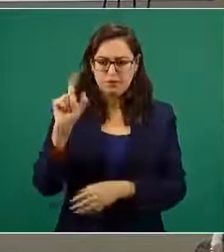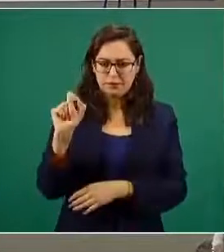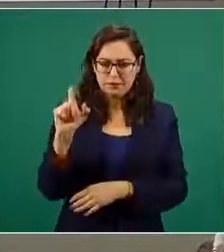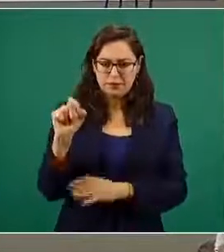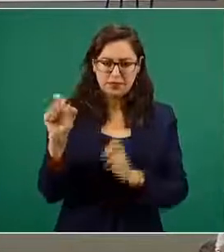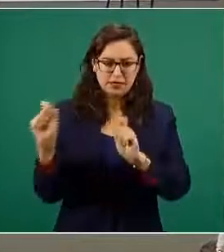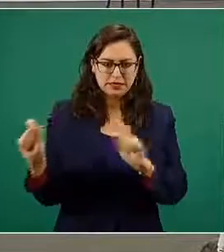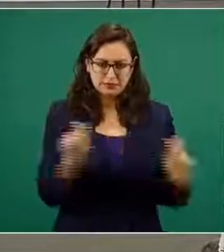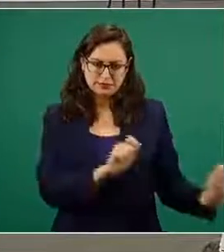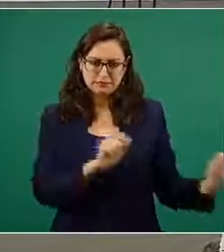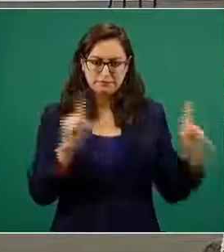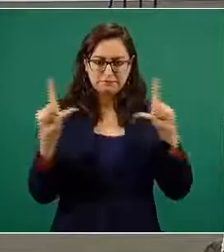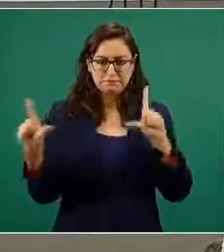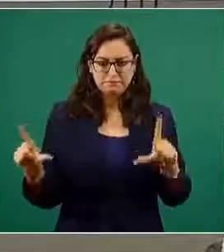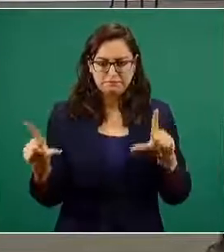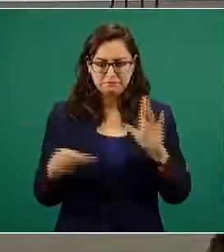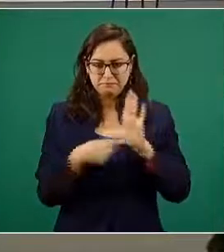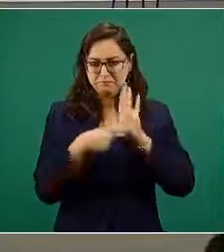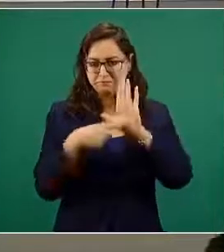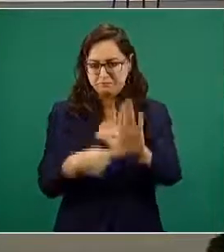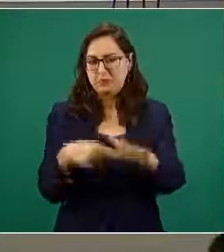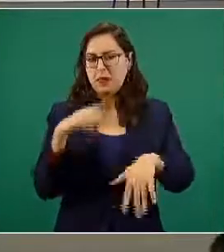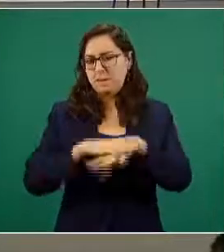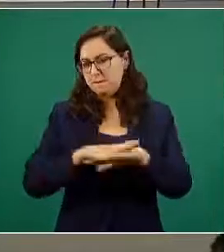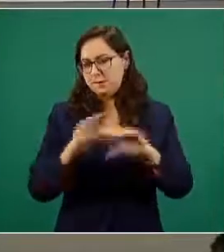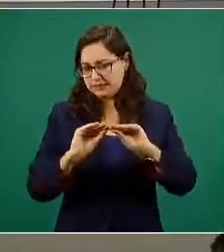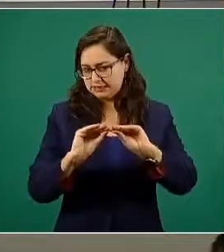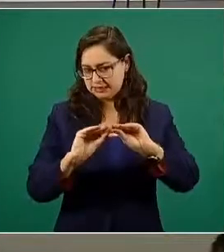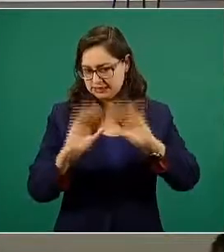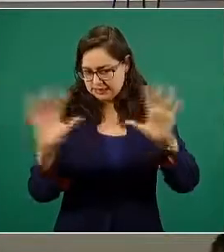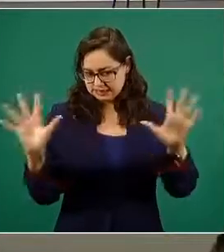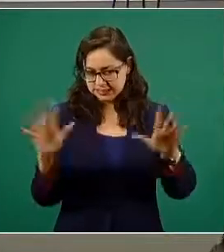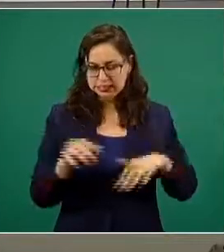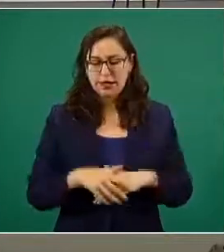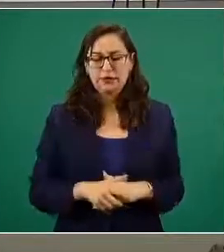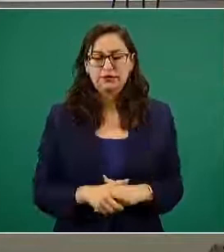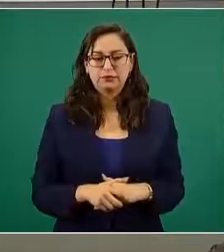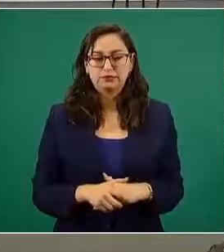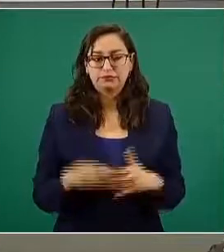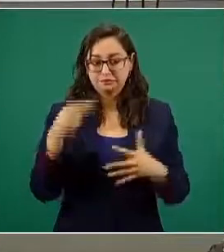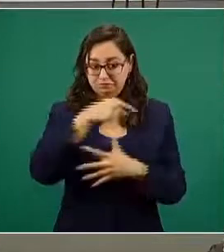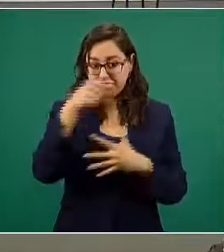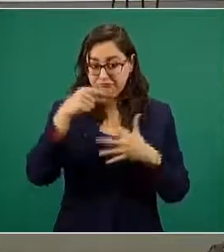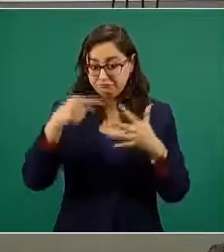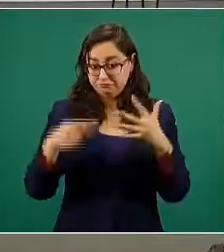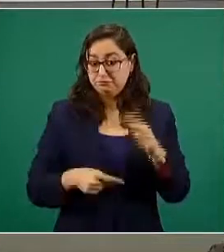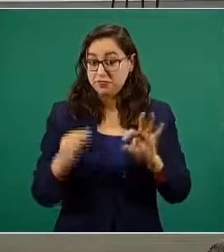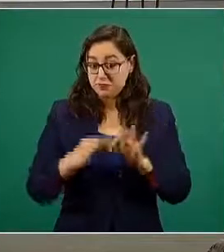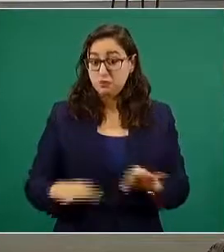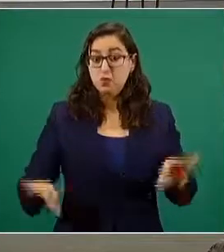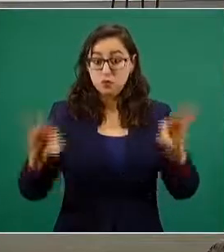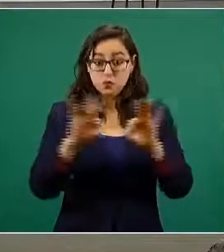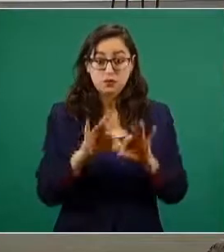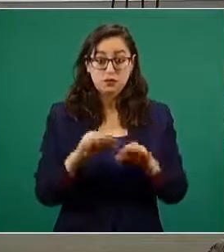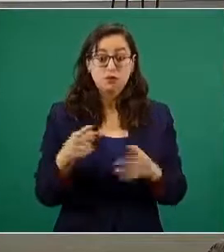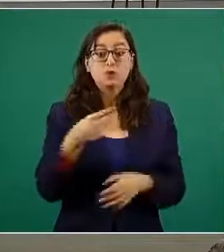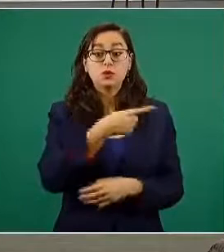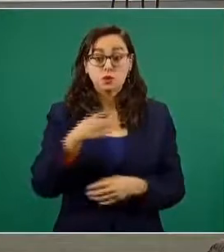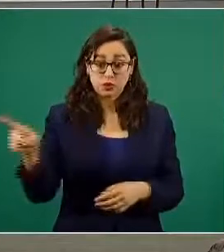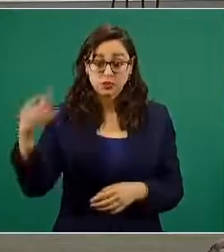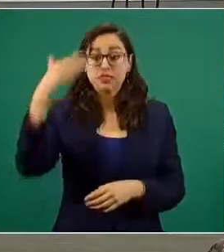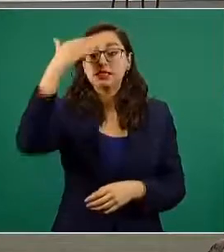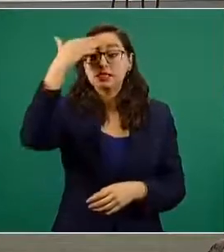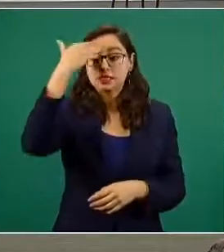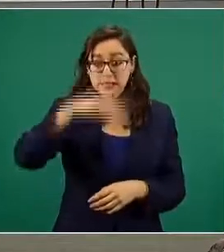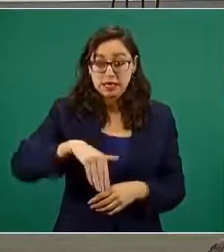visual un poquito más dinámico para enfatizar algunos aspectos que es importante destacar. Como saben, todos los